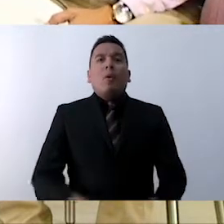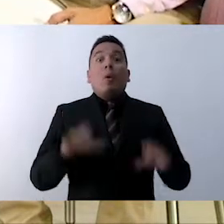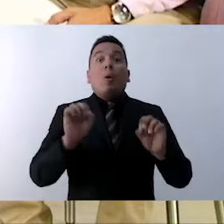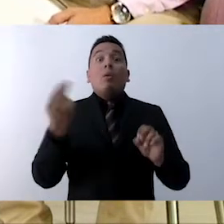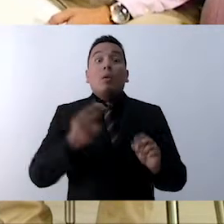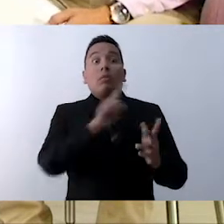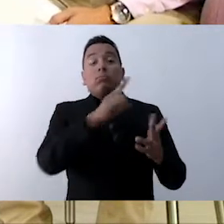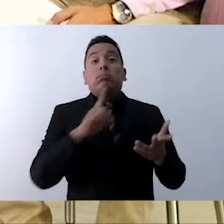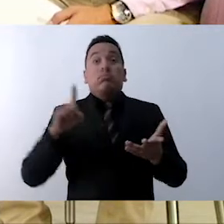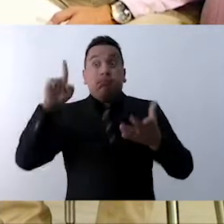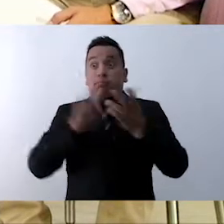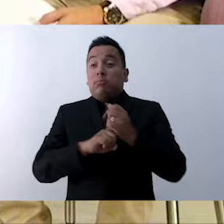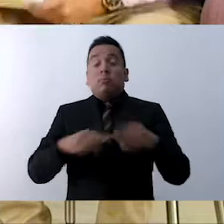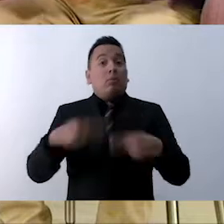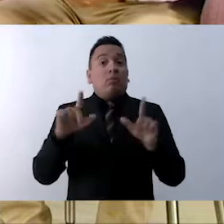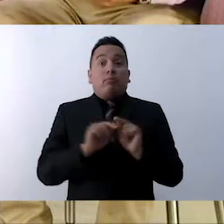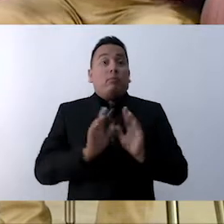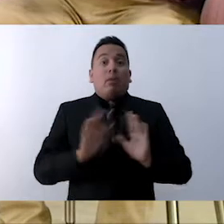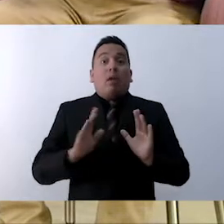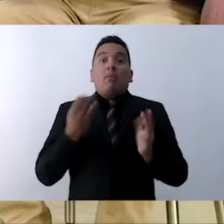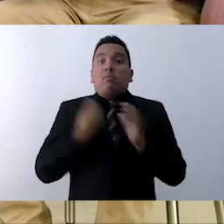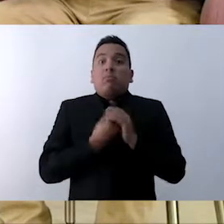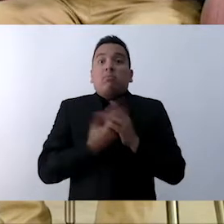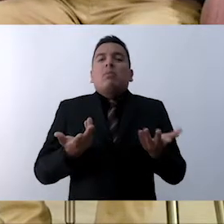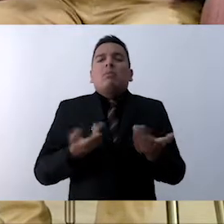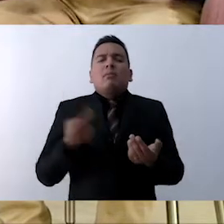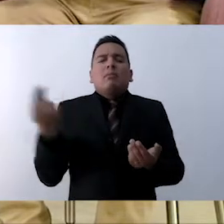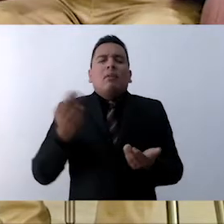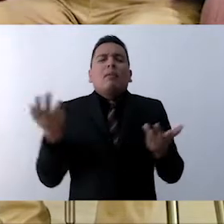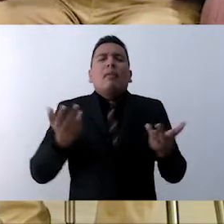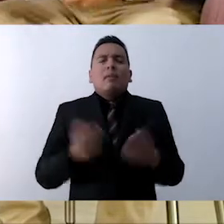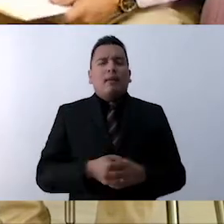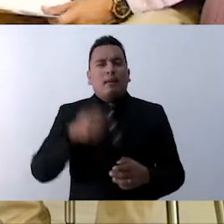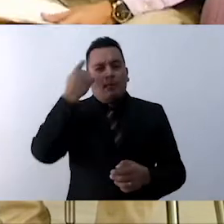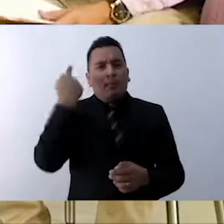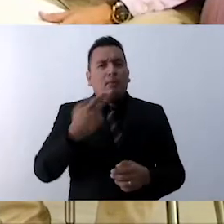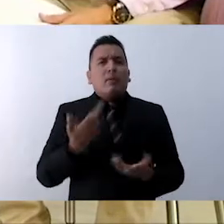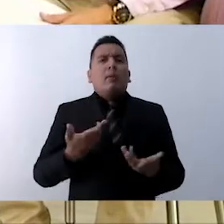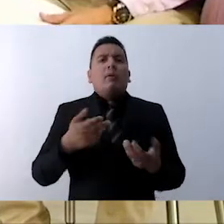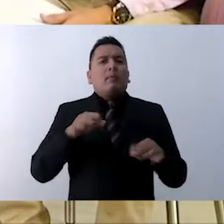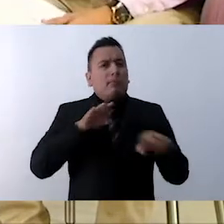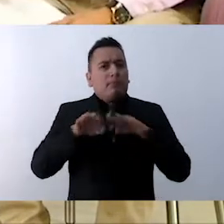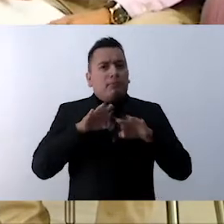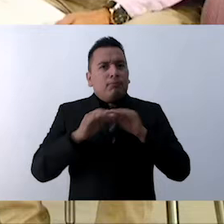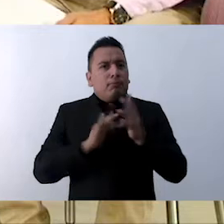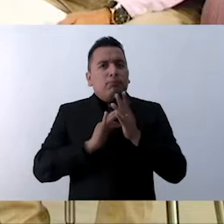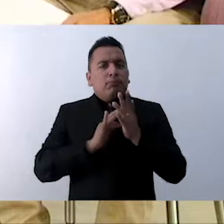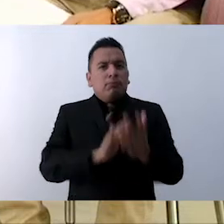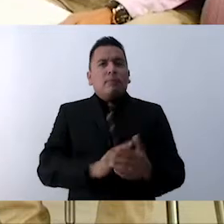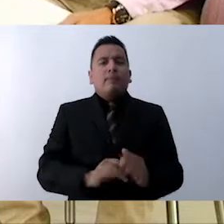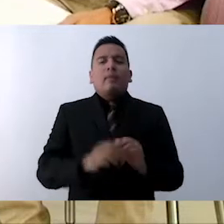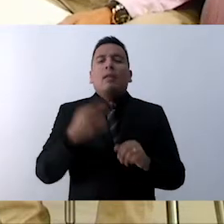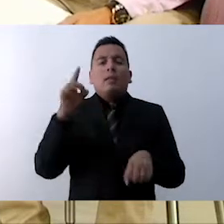es la situación ideal? ¿O debe de quedarse allá adentro en su empresa y ya no salir? ¿Qué tiene que hacer él para tener